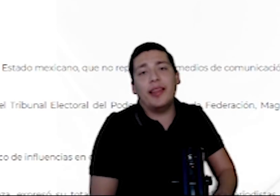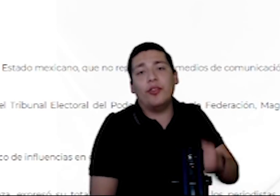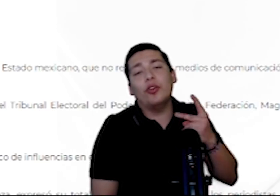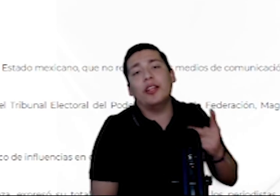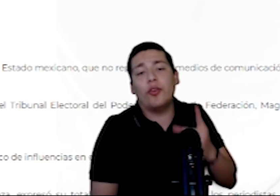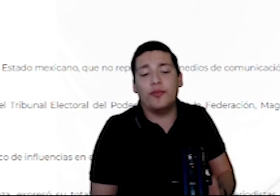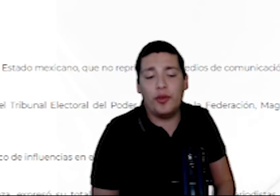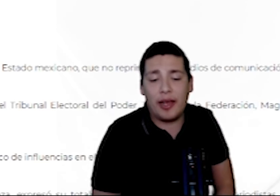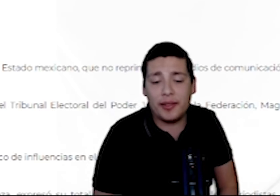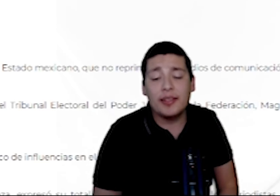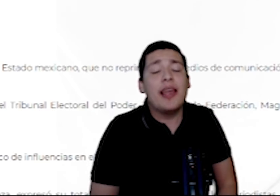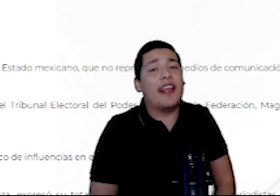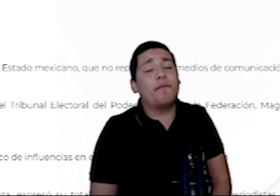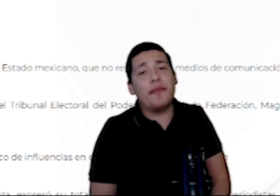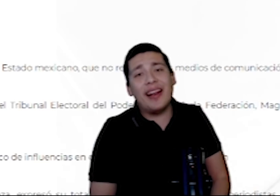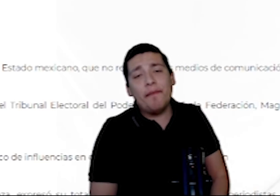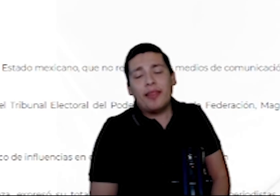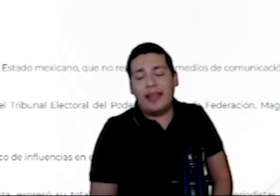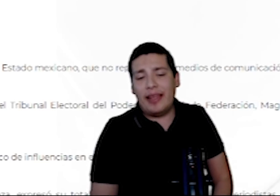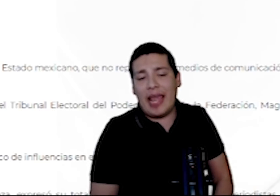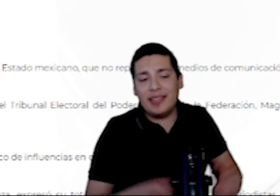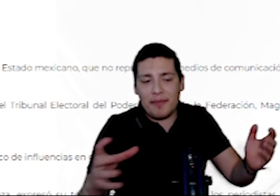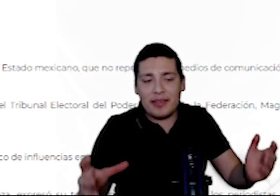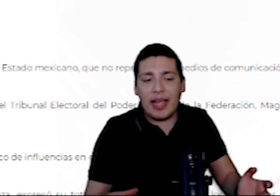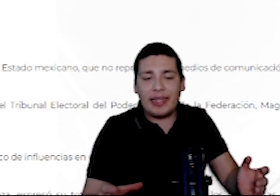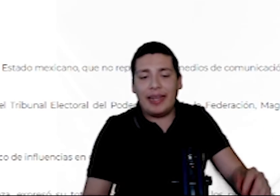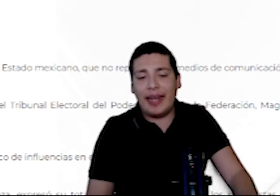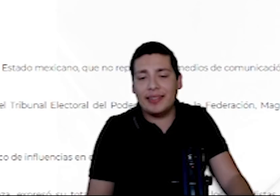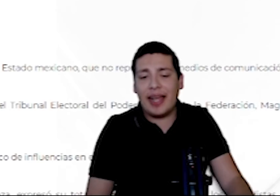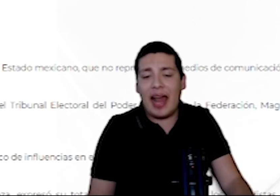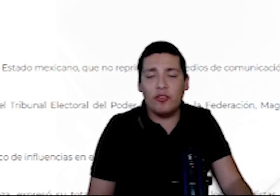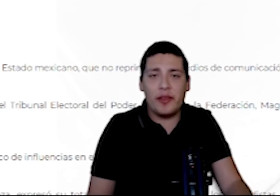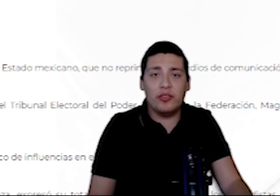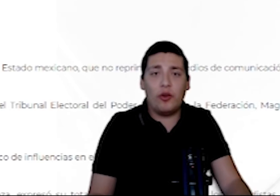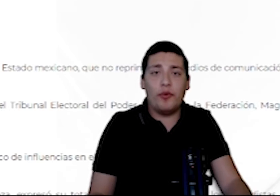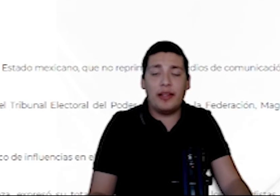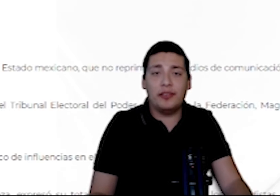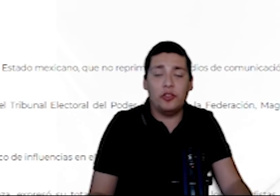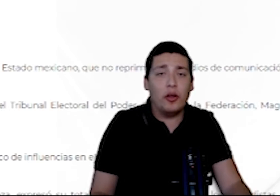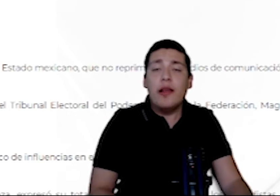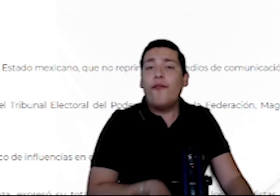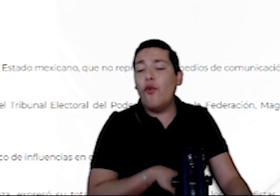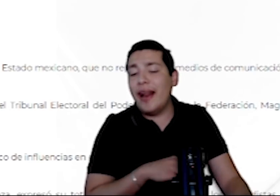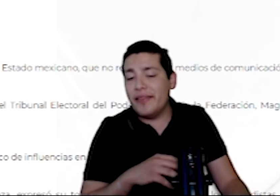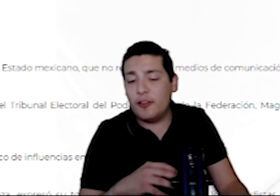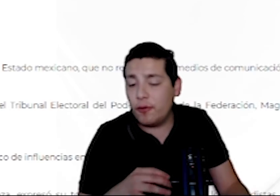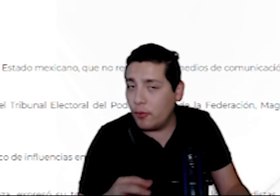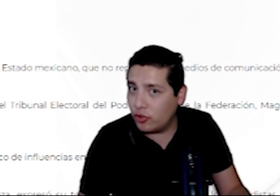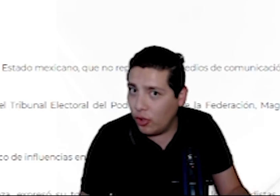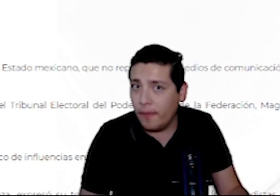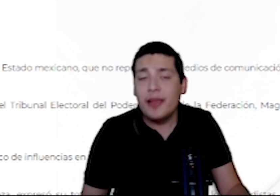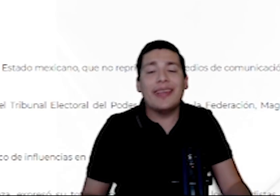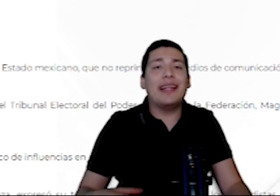y comete dos errores muy graves. En primera, este mensaje que lanza a los medios de comunicación fuera de